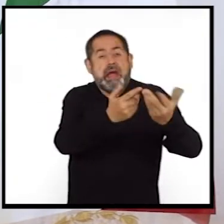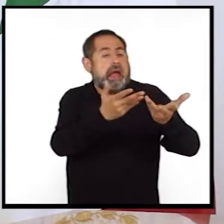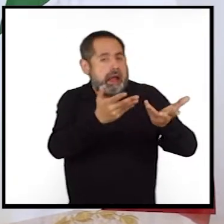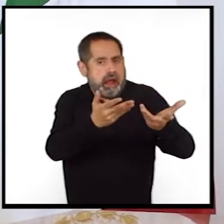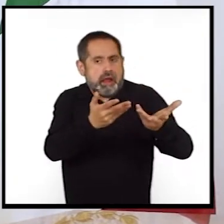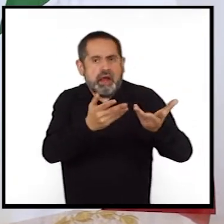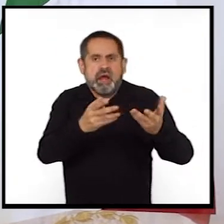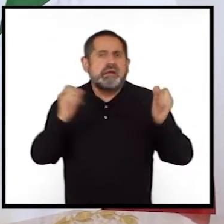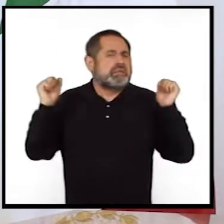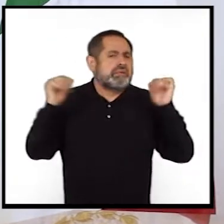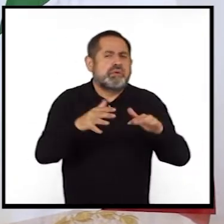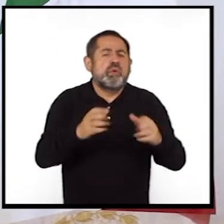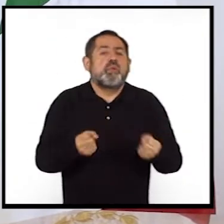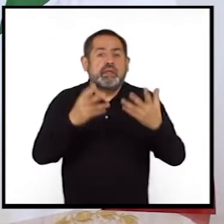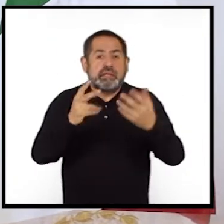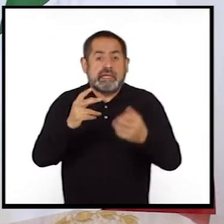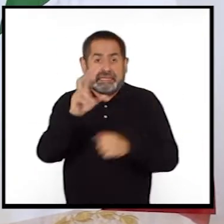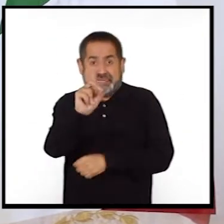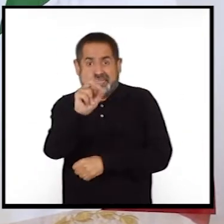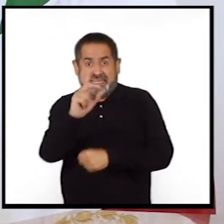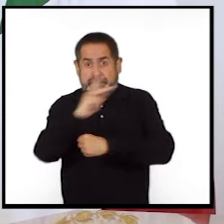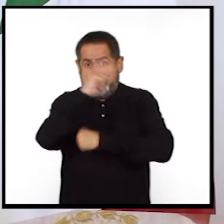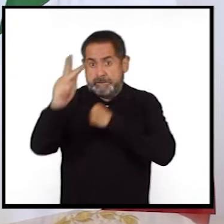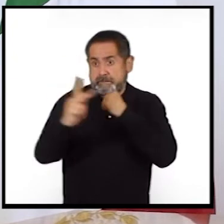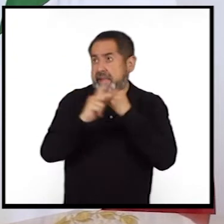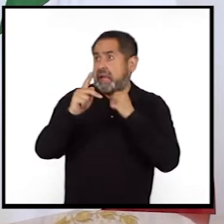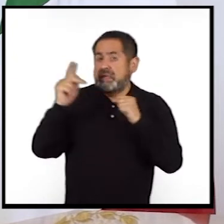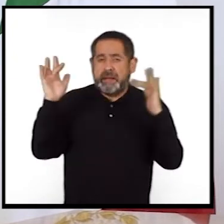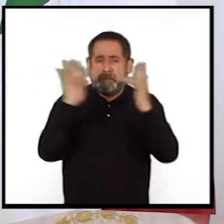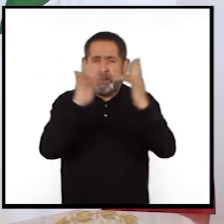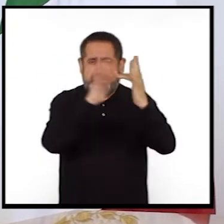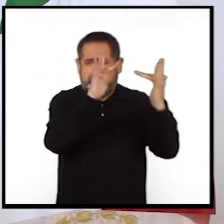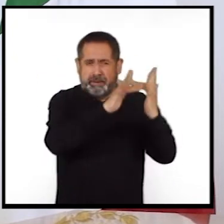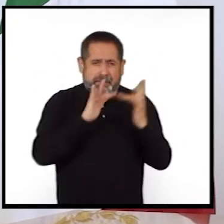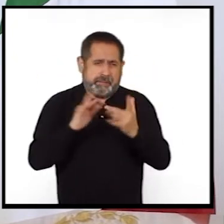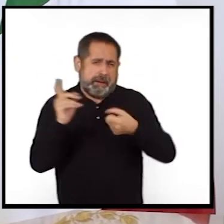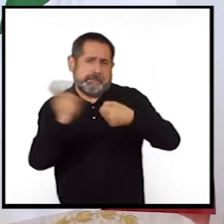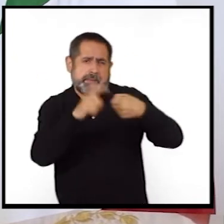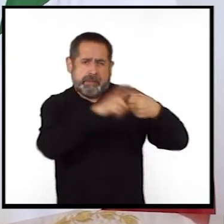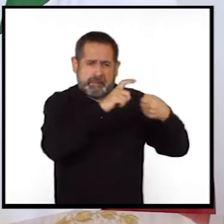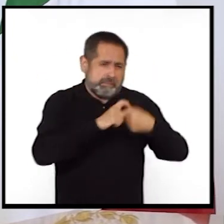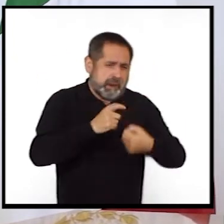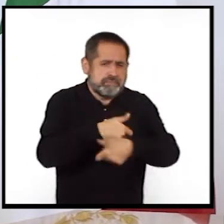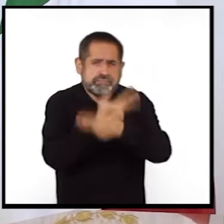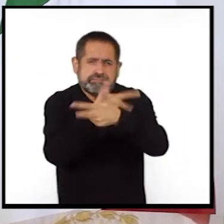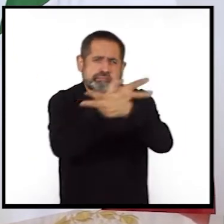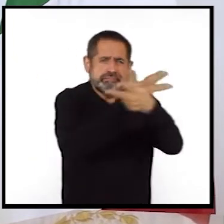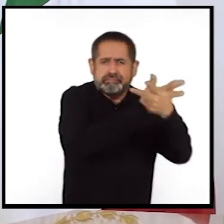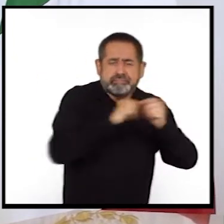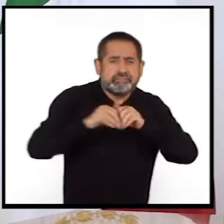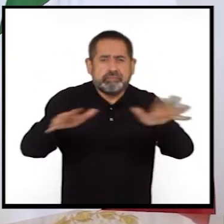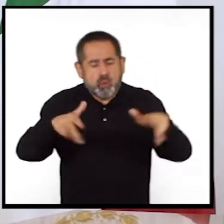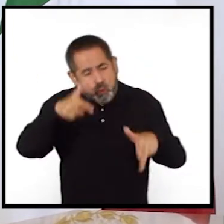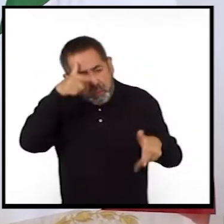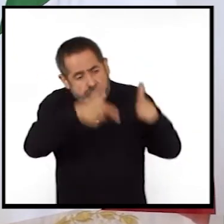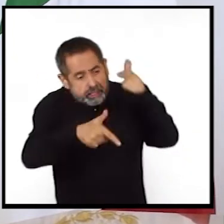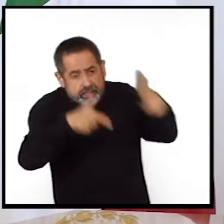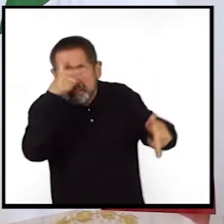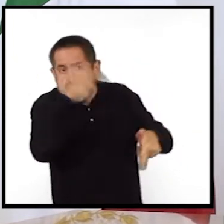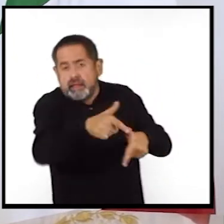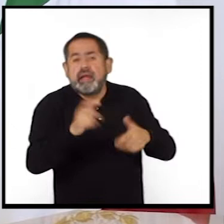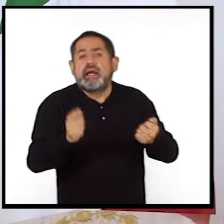anfitrión, logrando la participación de 30 países, quienes descubrieron en los